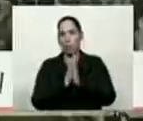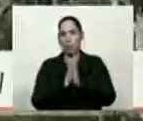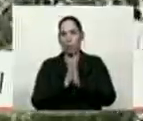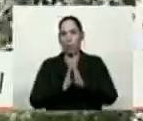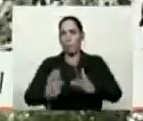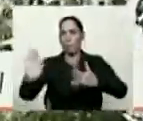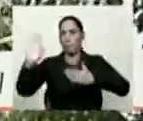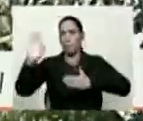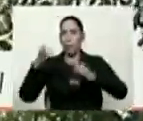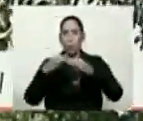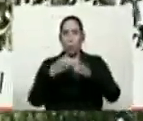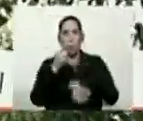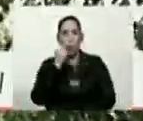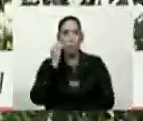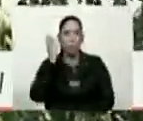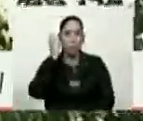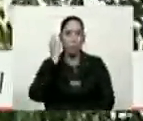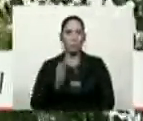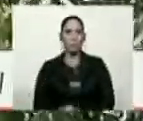este grupo de hombres y mujeres.